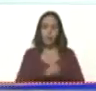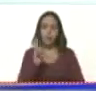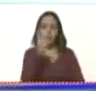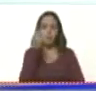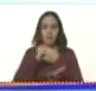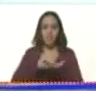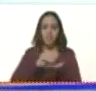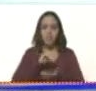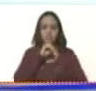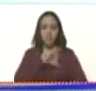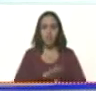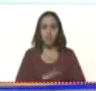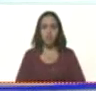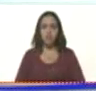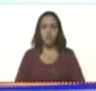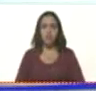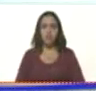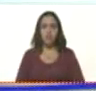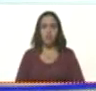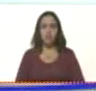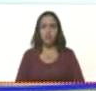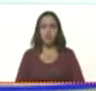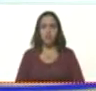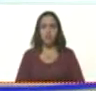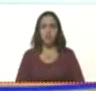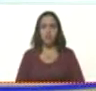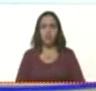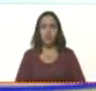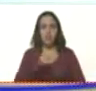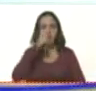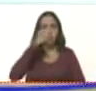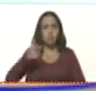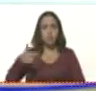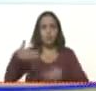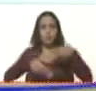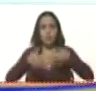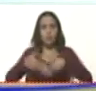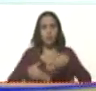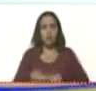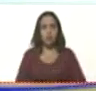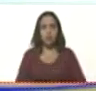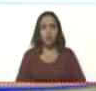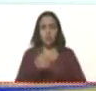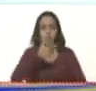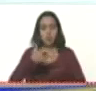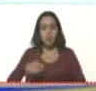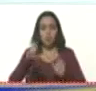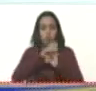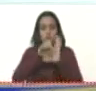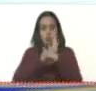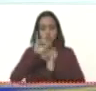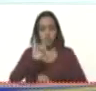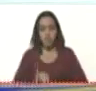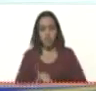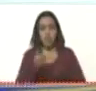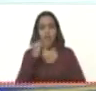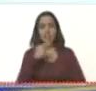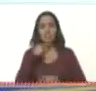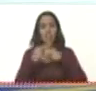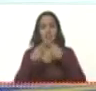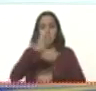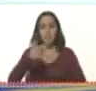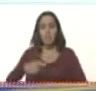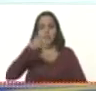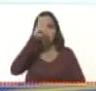historia, que el pueblo votó por sus constituyentes para que tuvieran voz las personas